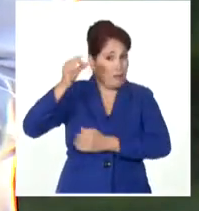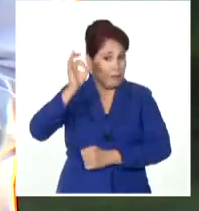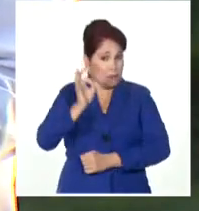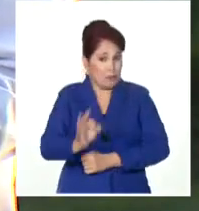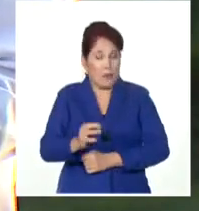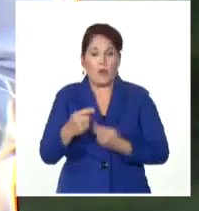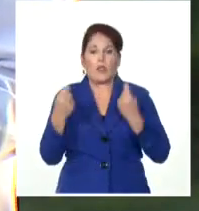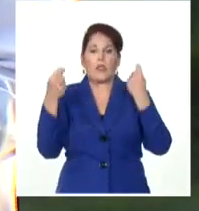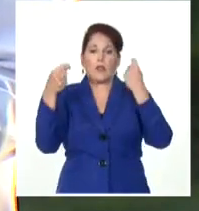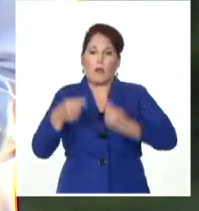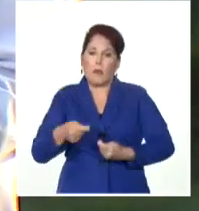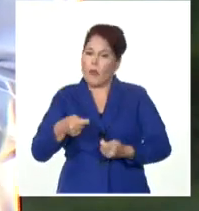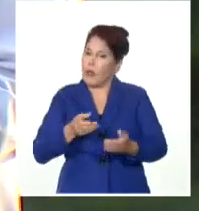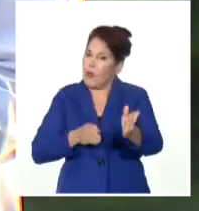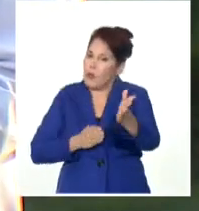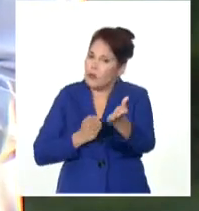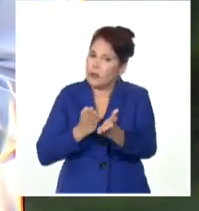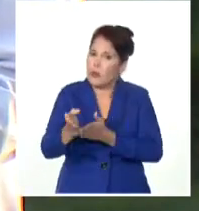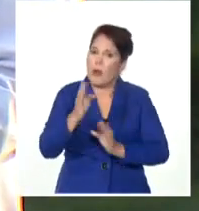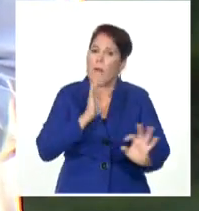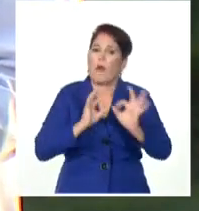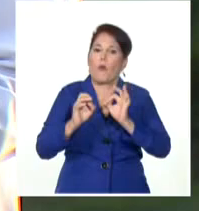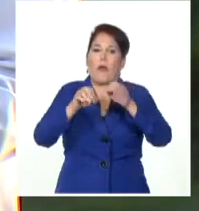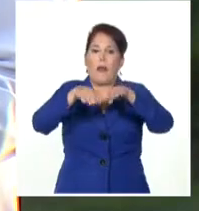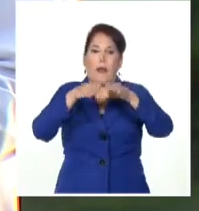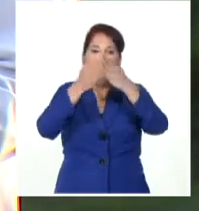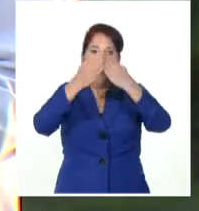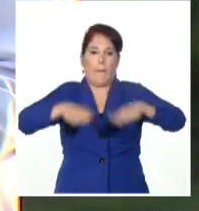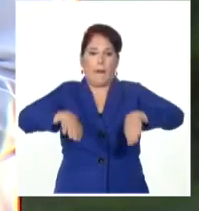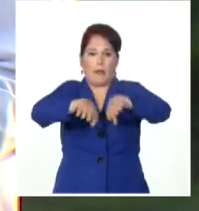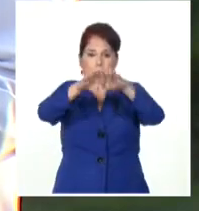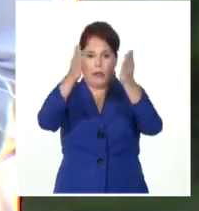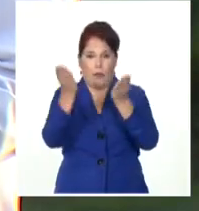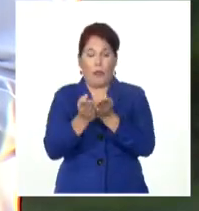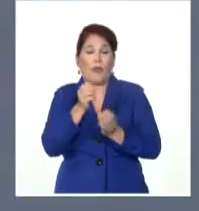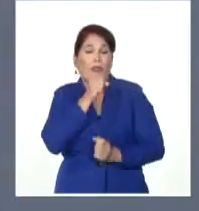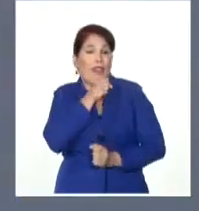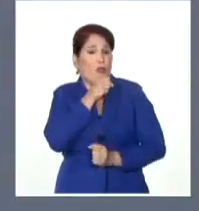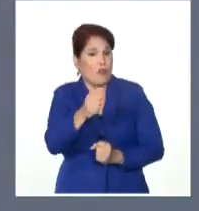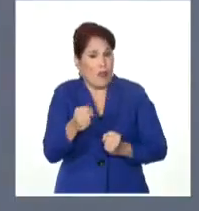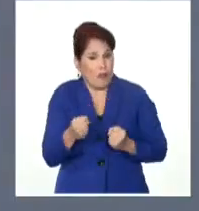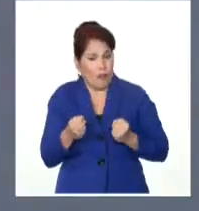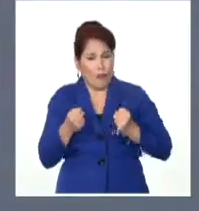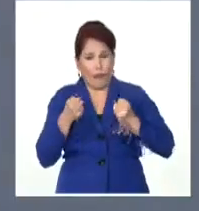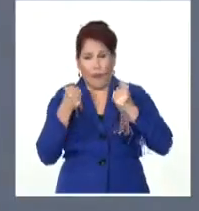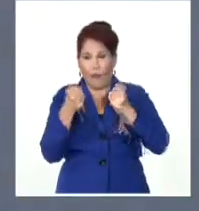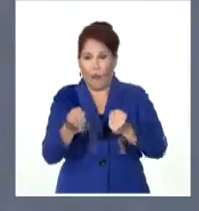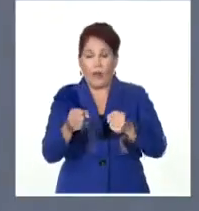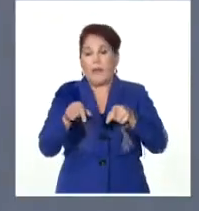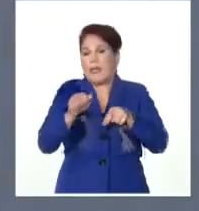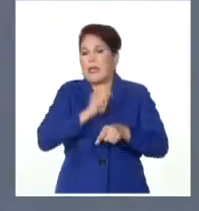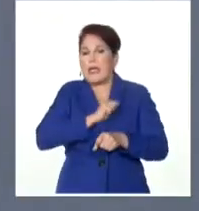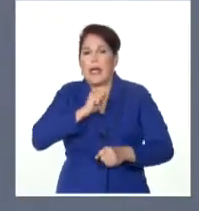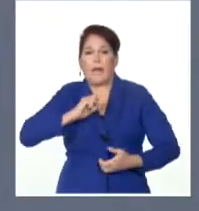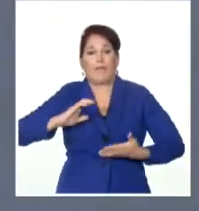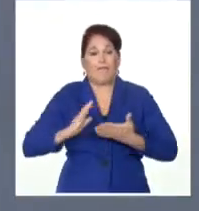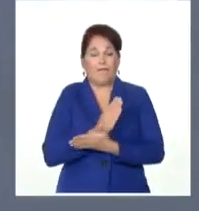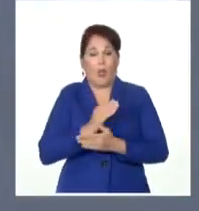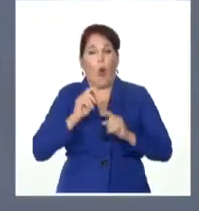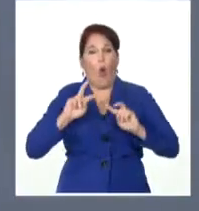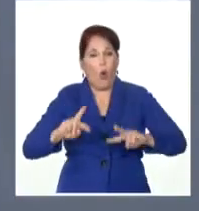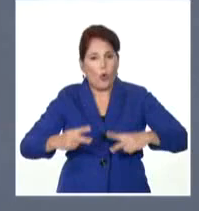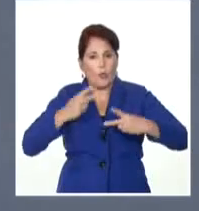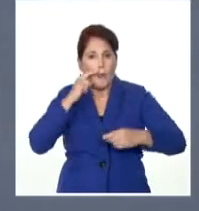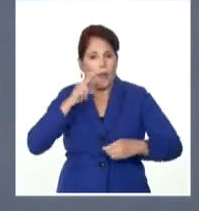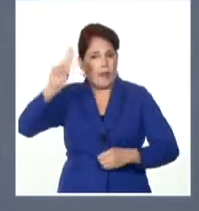se impone seguir avanzando por preservar la paz mundial y denunciar con toda la fuerza posible lo que atente contra ella, como